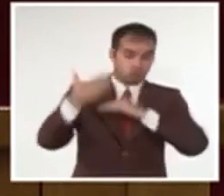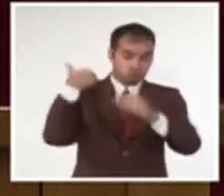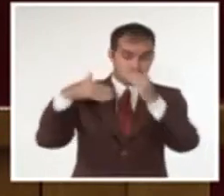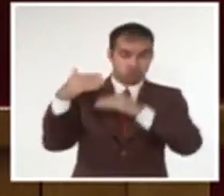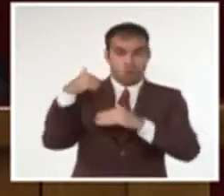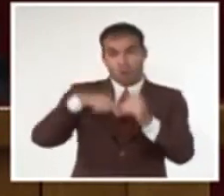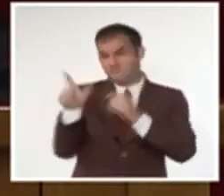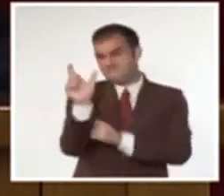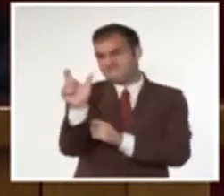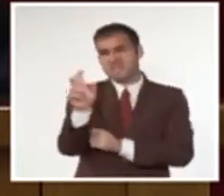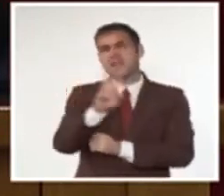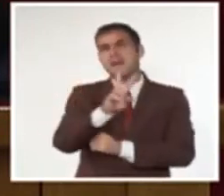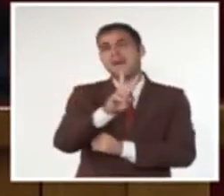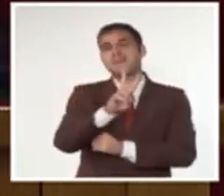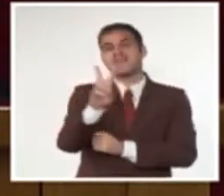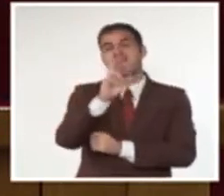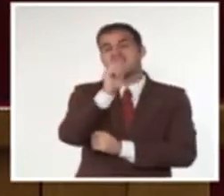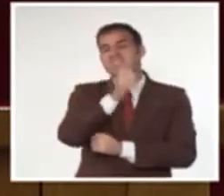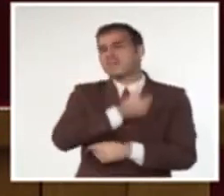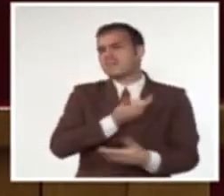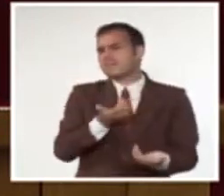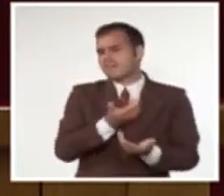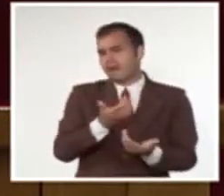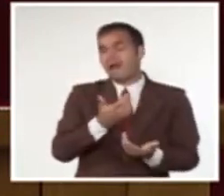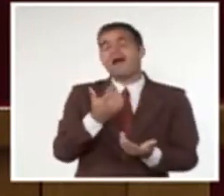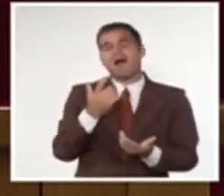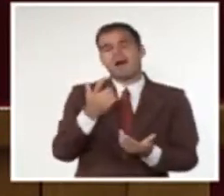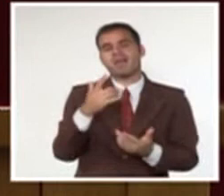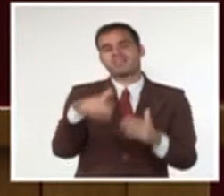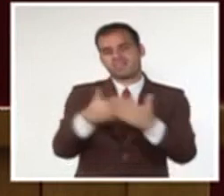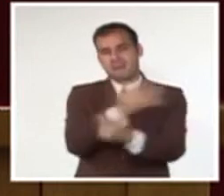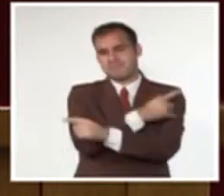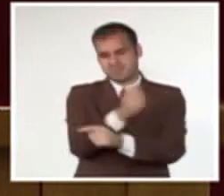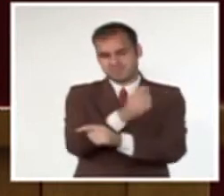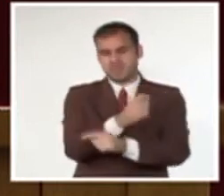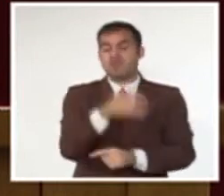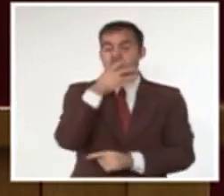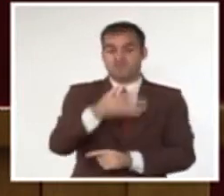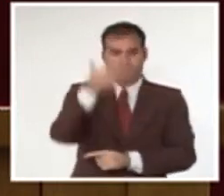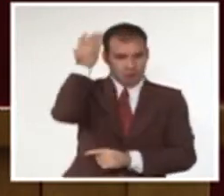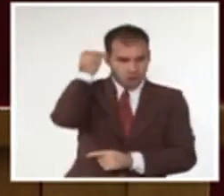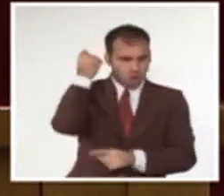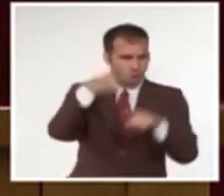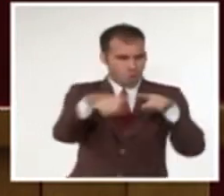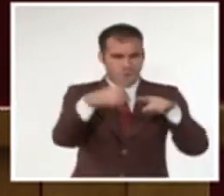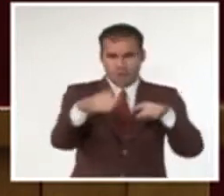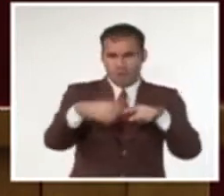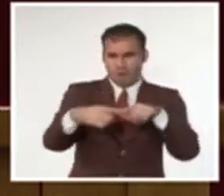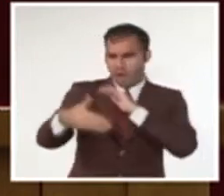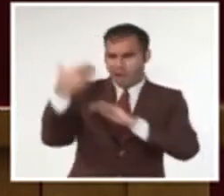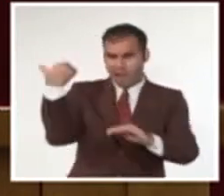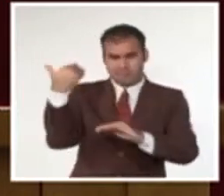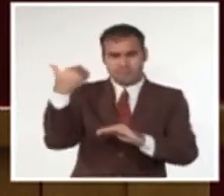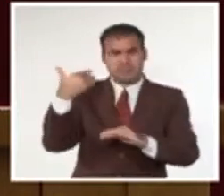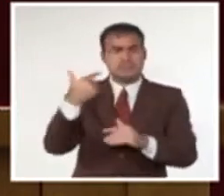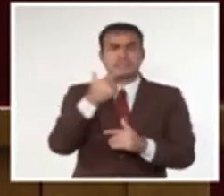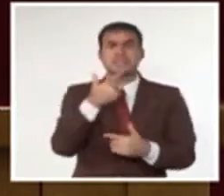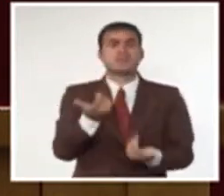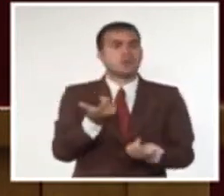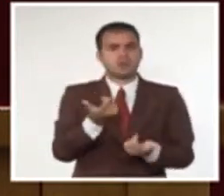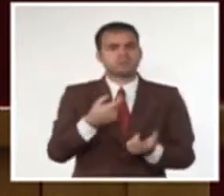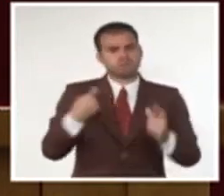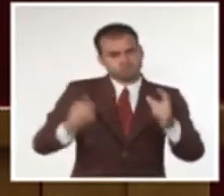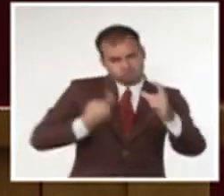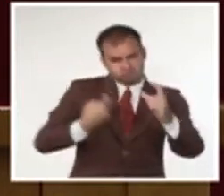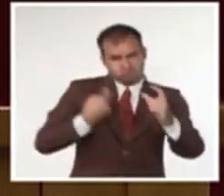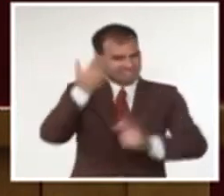conmemoramos. Fidel, Raúl y sus compañeras y compañeros de la generación del centenario enfrentaron y